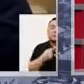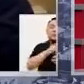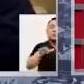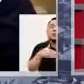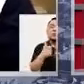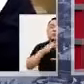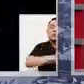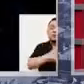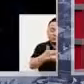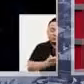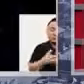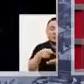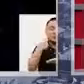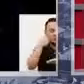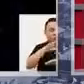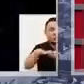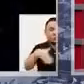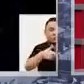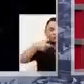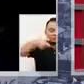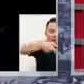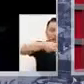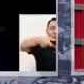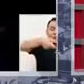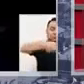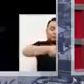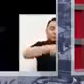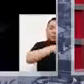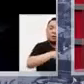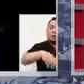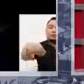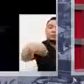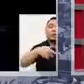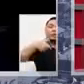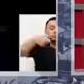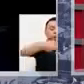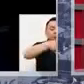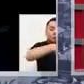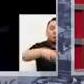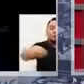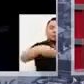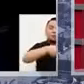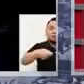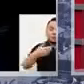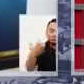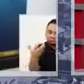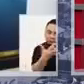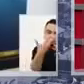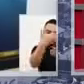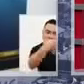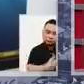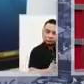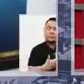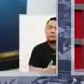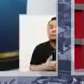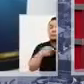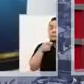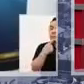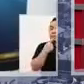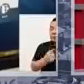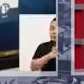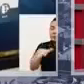las actas y hacen lo que mejor le parezca. De acuerdo. Tengo información, por ejemplo, de